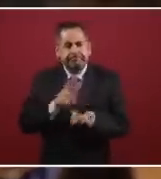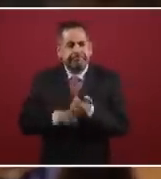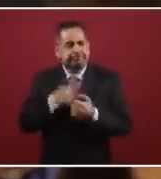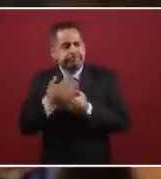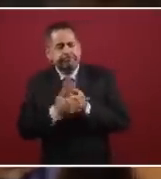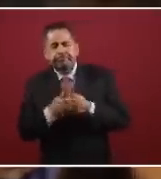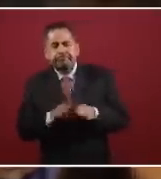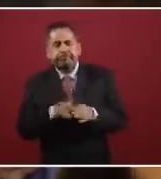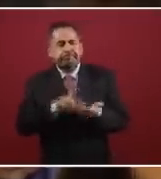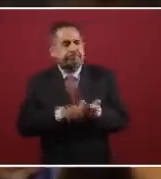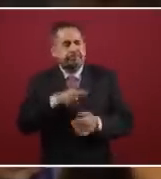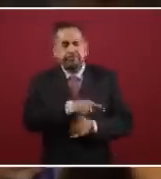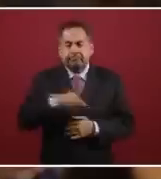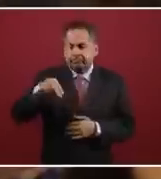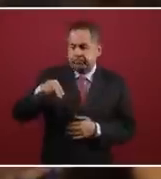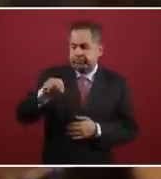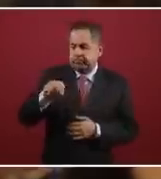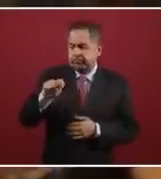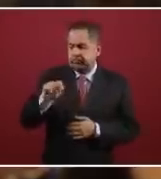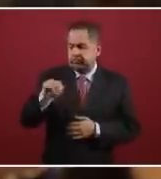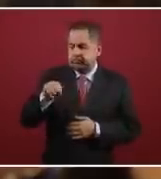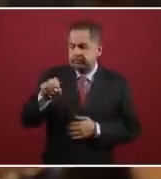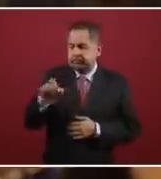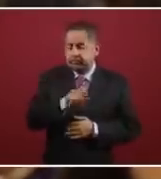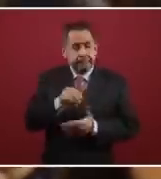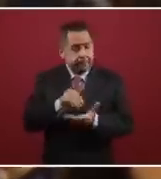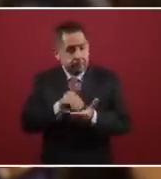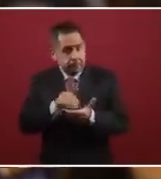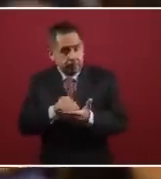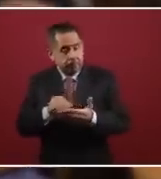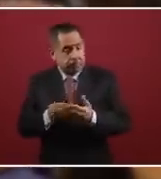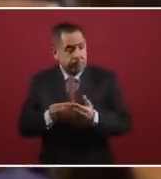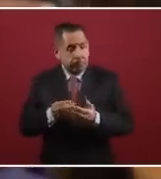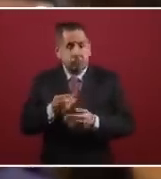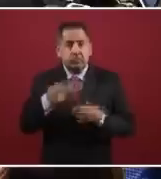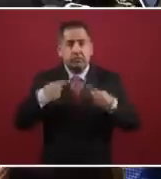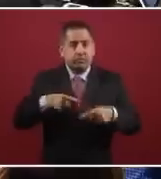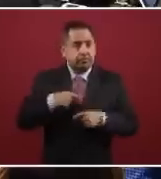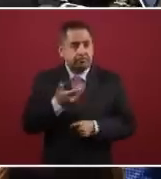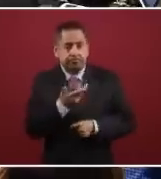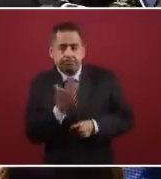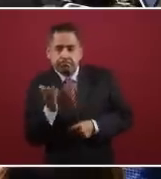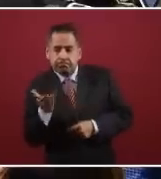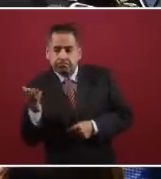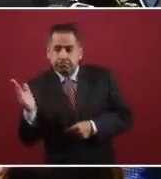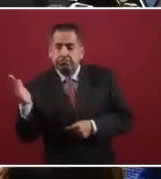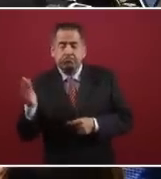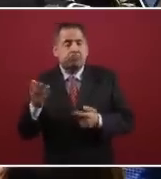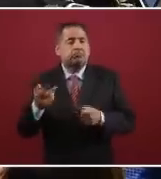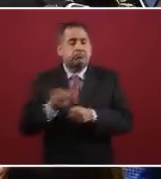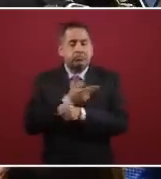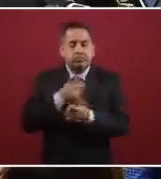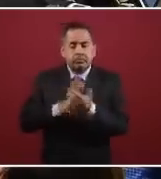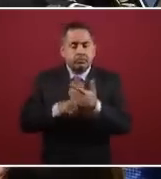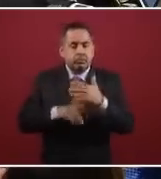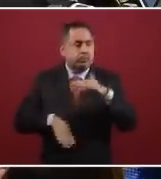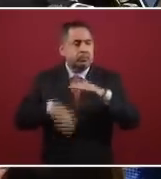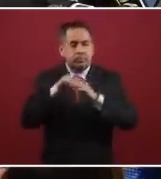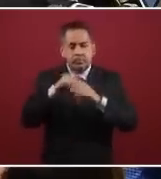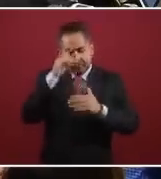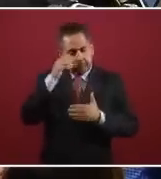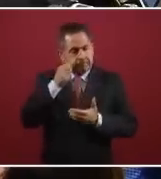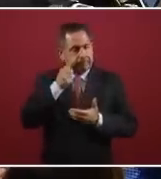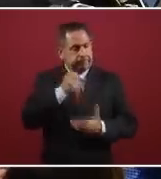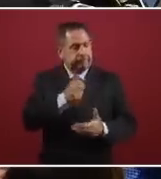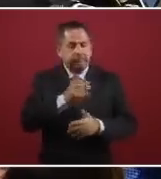pasar con la agencia Notimex? ¿Siguen saliendo, siguen despidiendo gente? Y si hay un techo financiero para que no